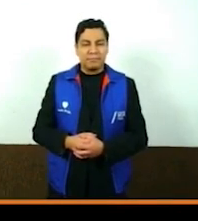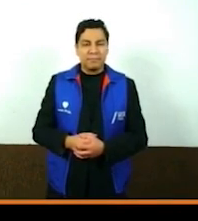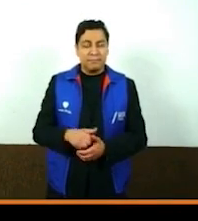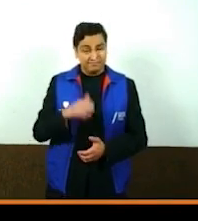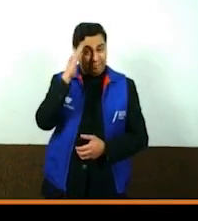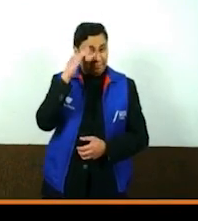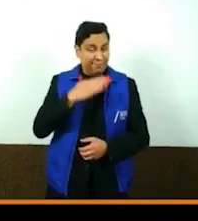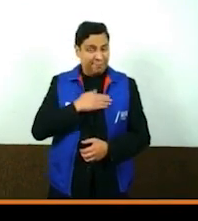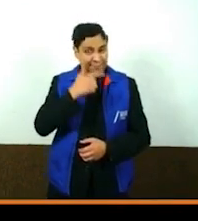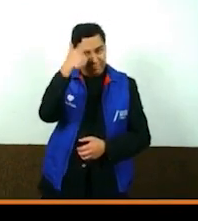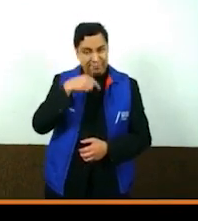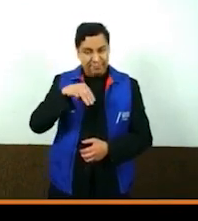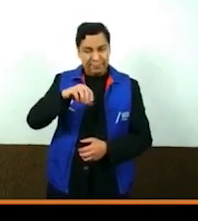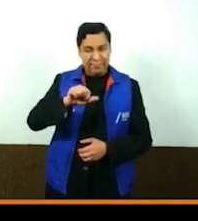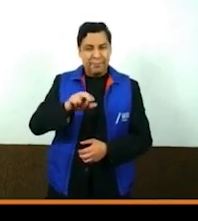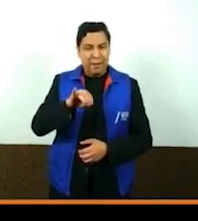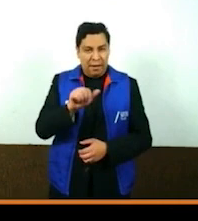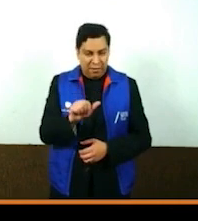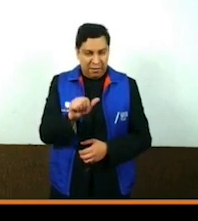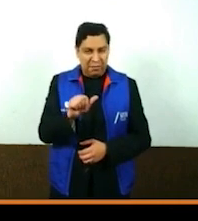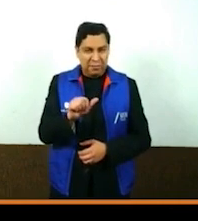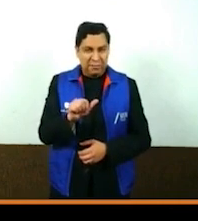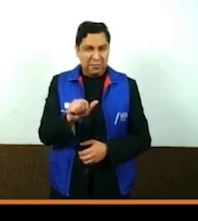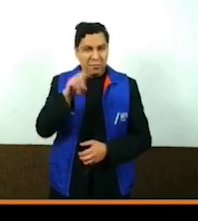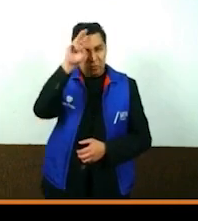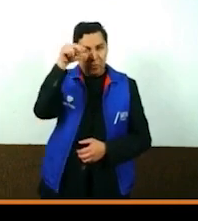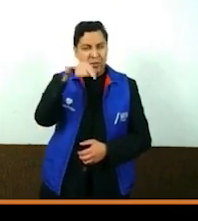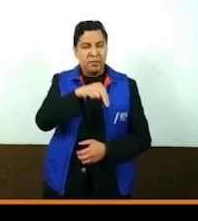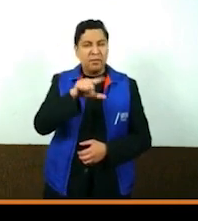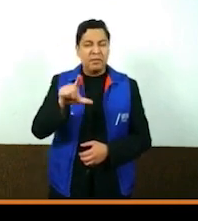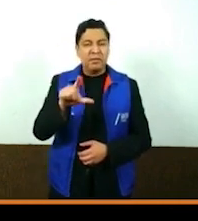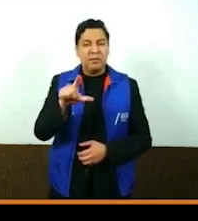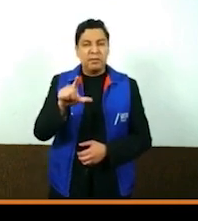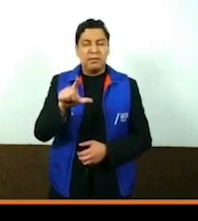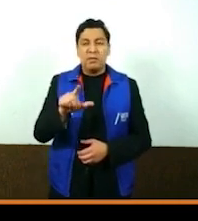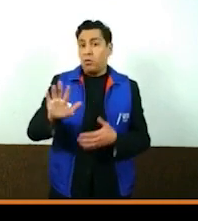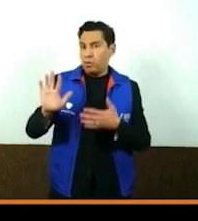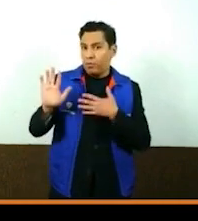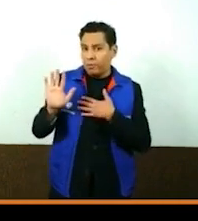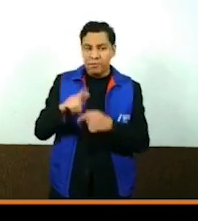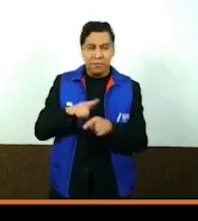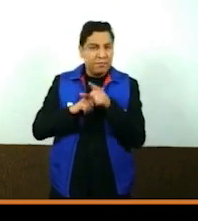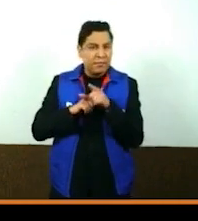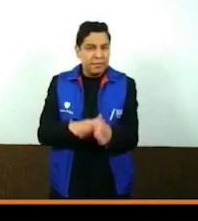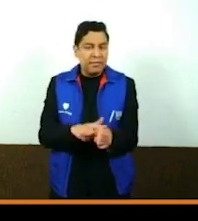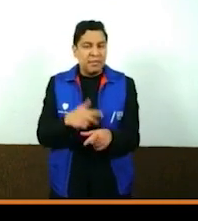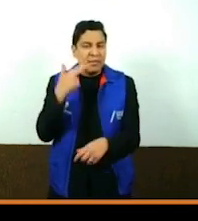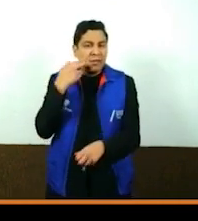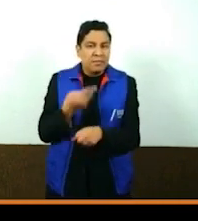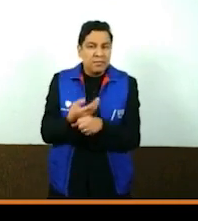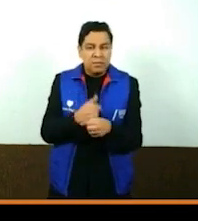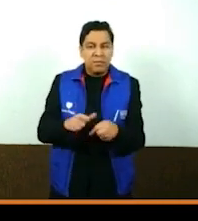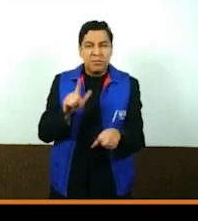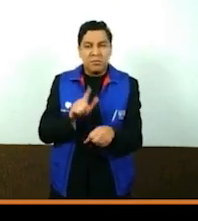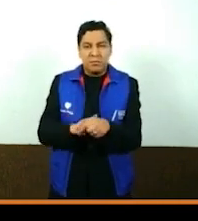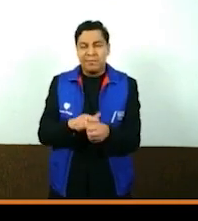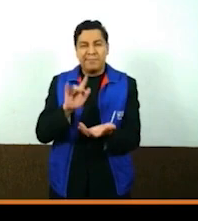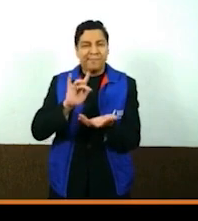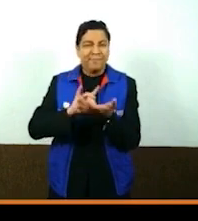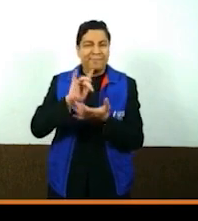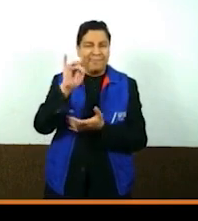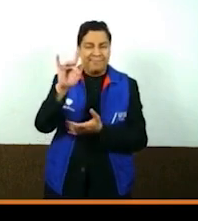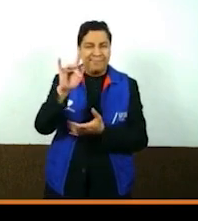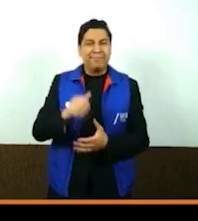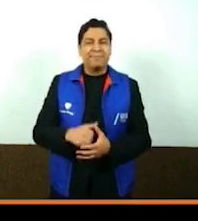Hola, buenas noches. María del Carmen Gaitán Ramírez, de Monterrey, Nuevo León. Y pues con el compromiso de seguir promoviendo la responsabilidad social empresarial. Gracias.